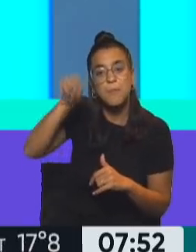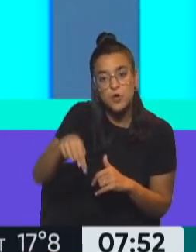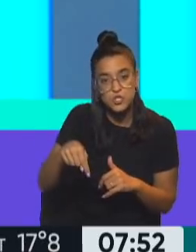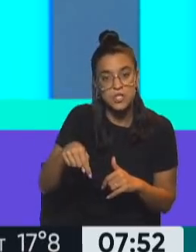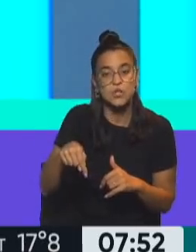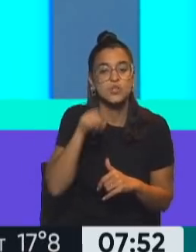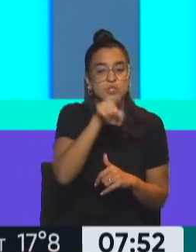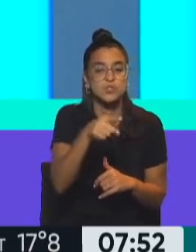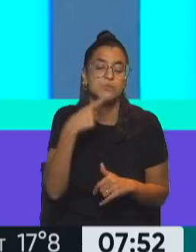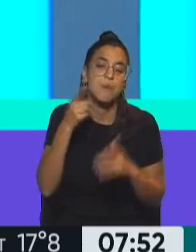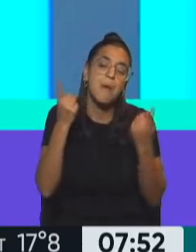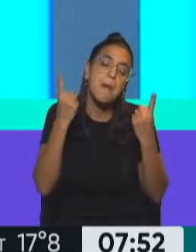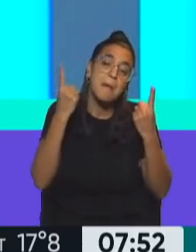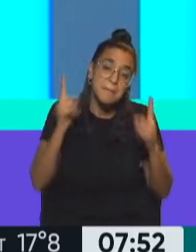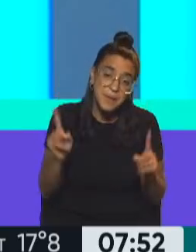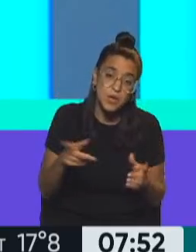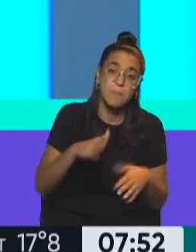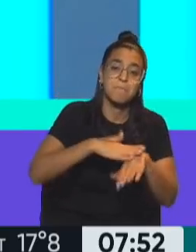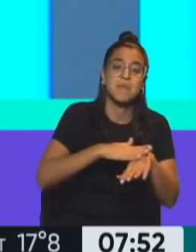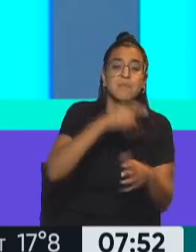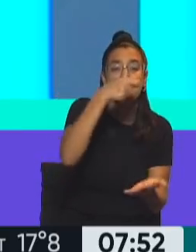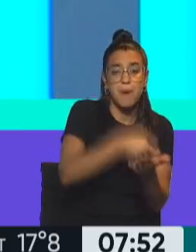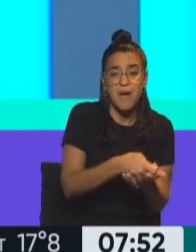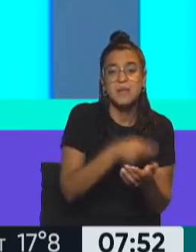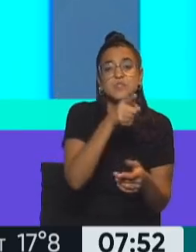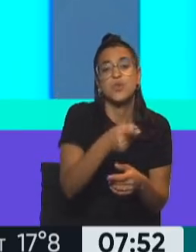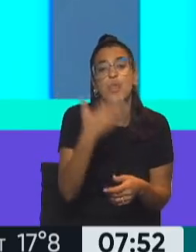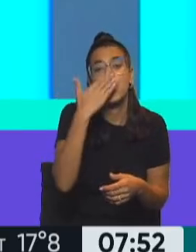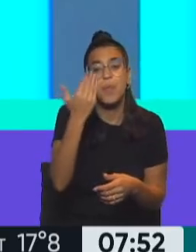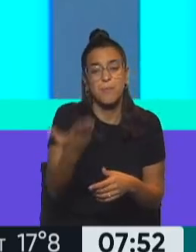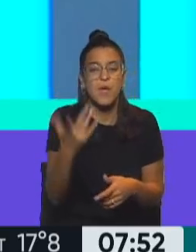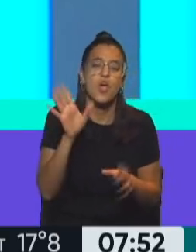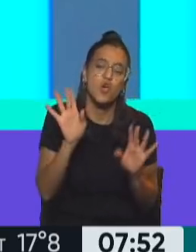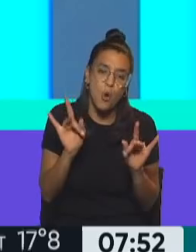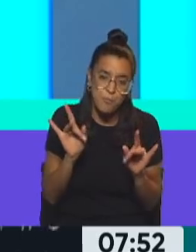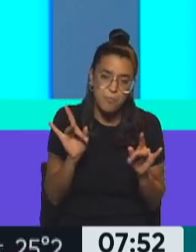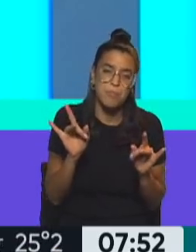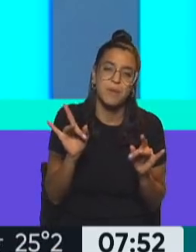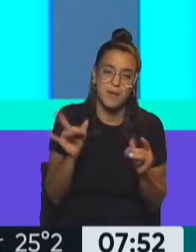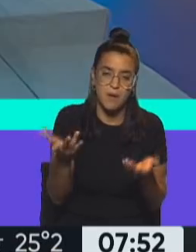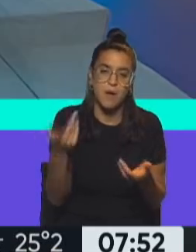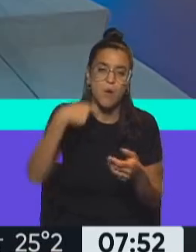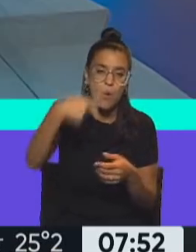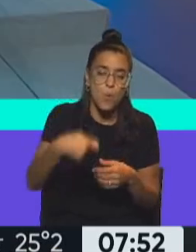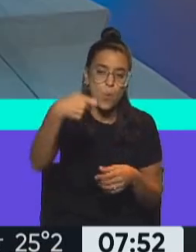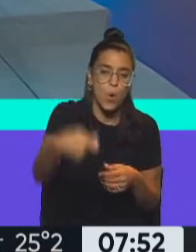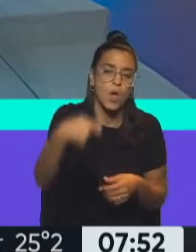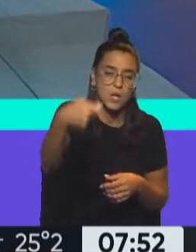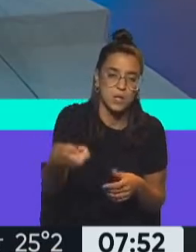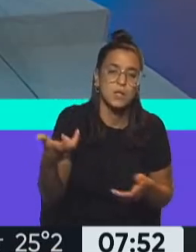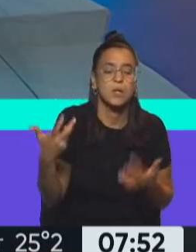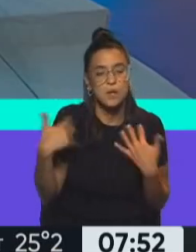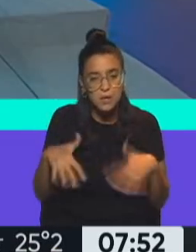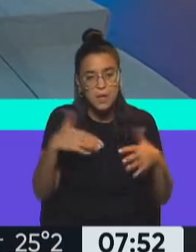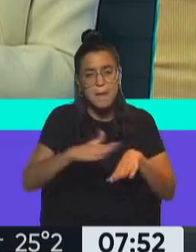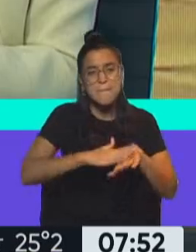eso es lo que te plantea pero pagas el mínimo a la tarjeta y eso es pues bueno es más complicado que las pongas muy fuerte y